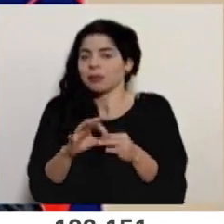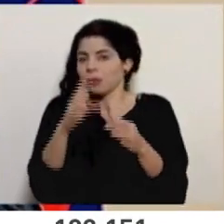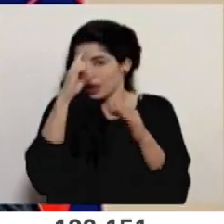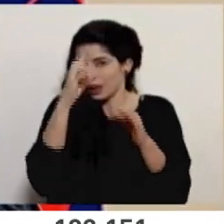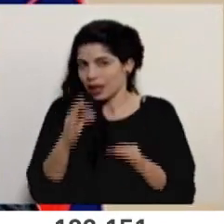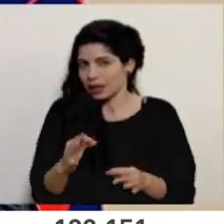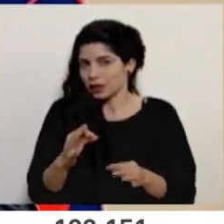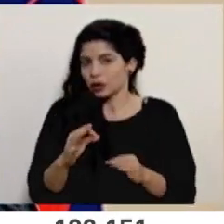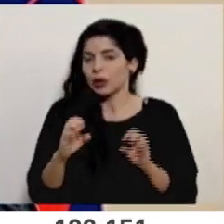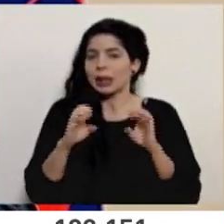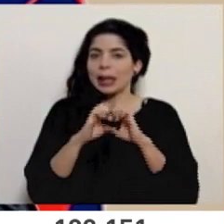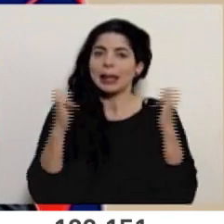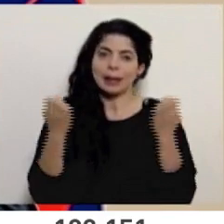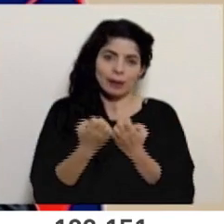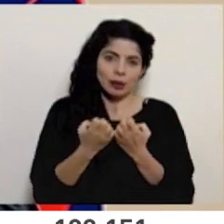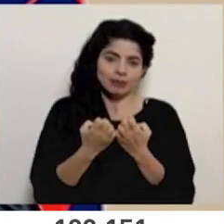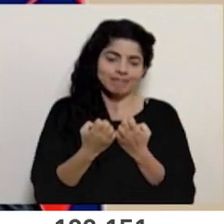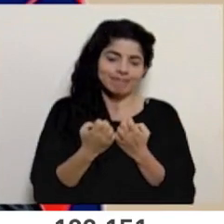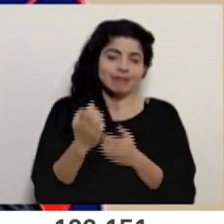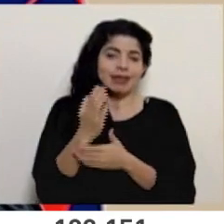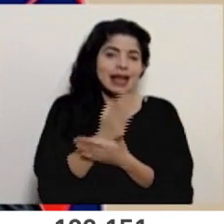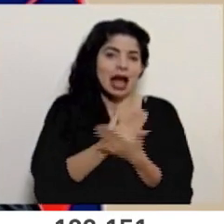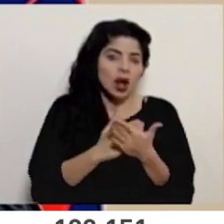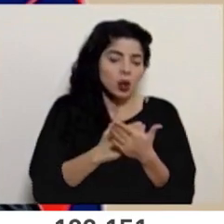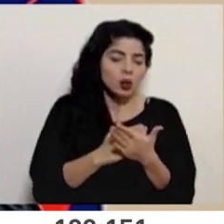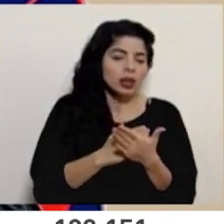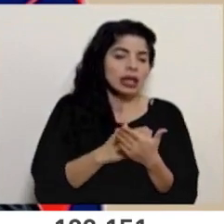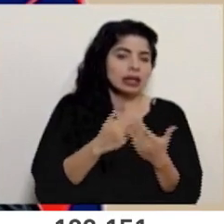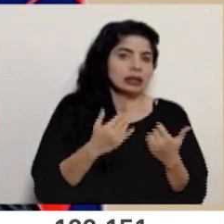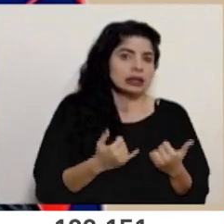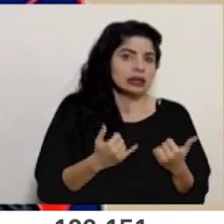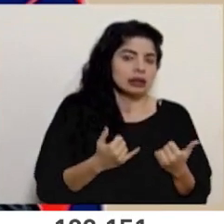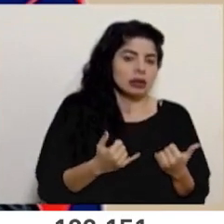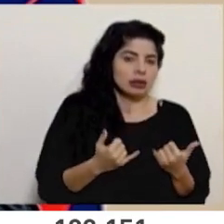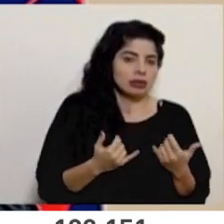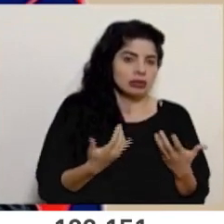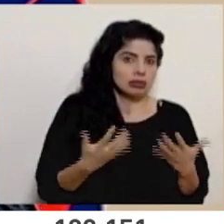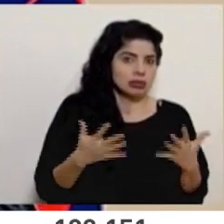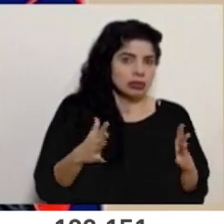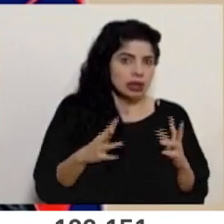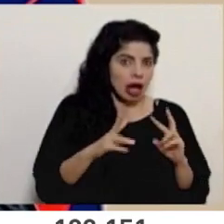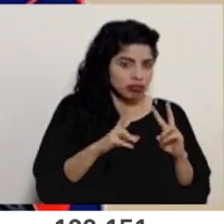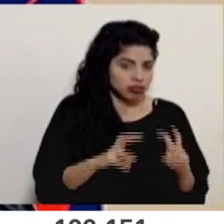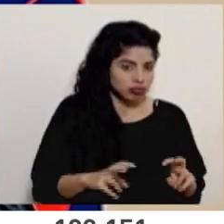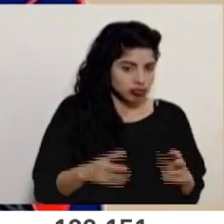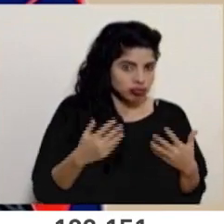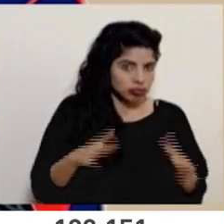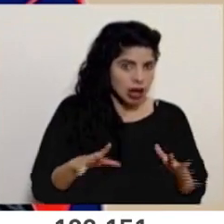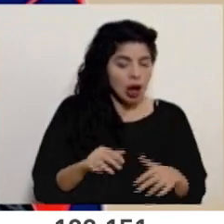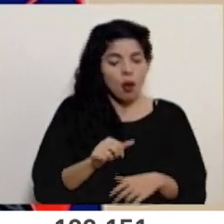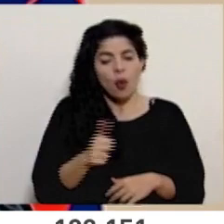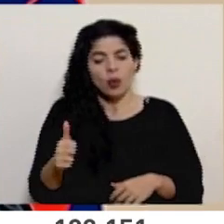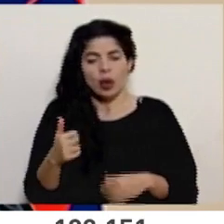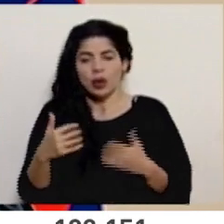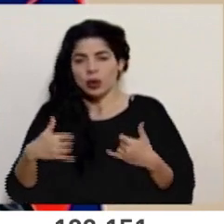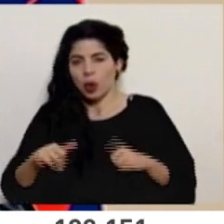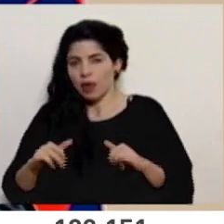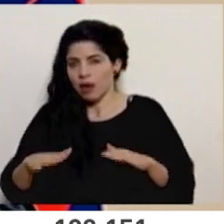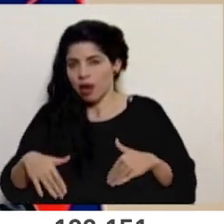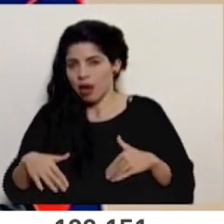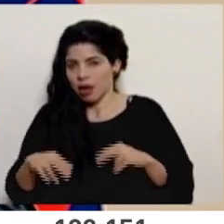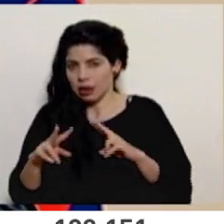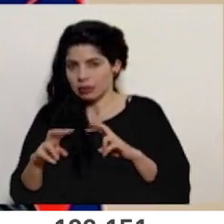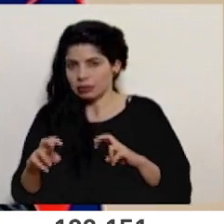de equipo. Algunas de ellas están ya analizadas y otras todavía no se han